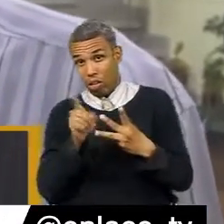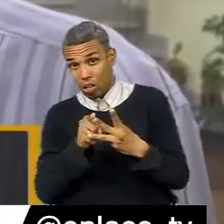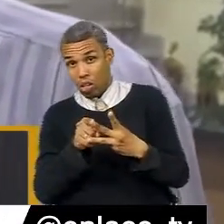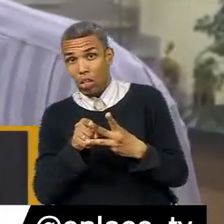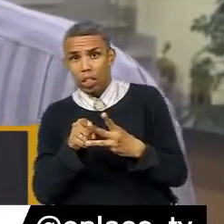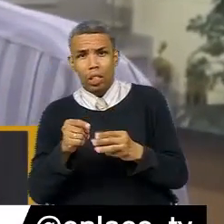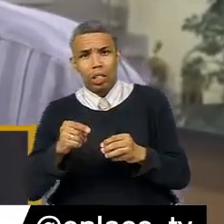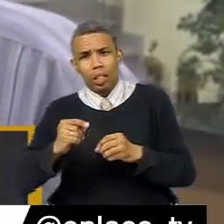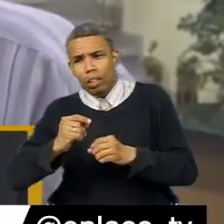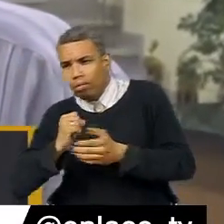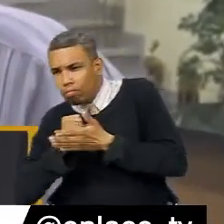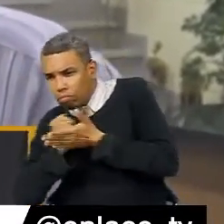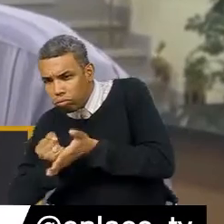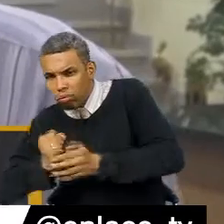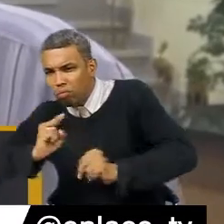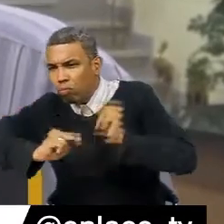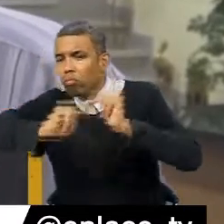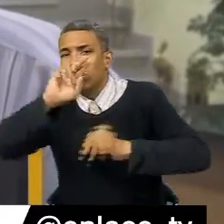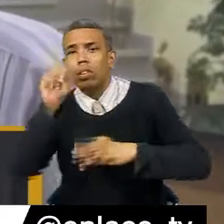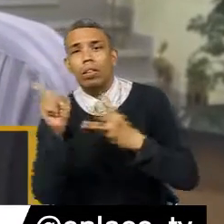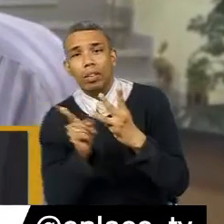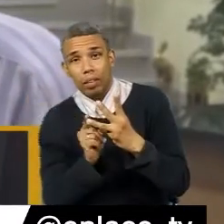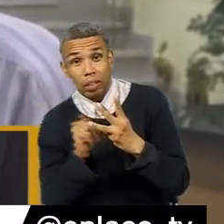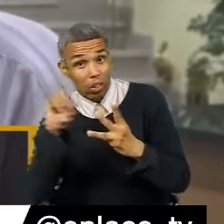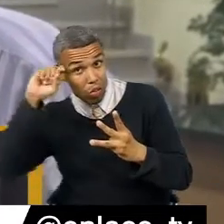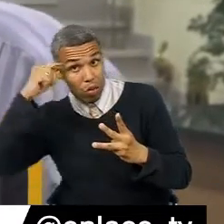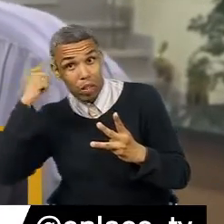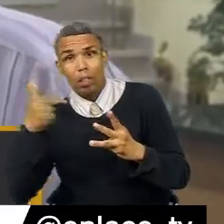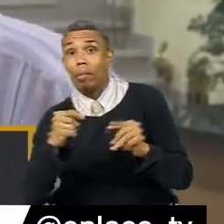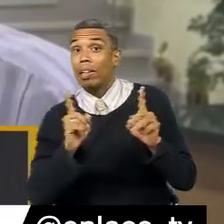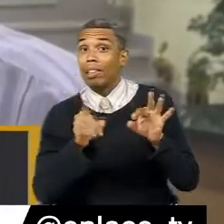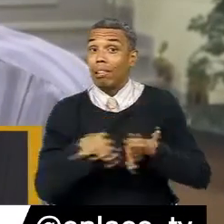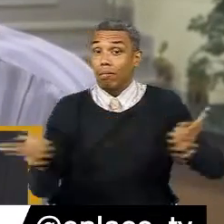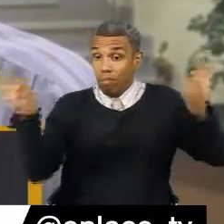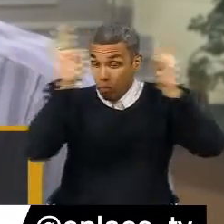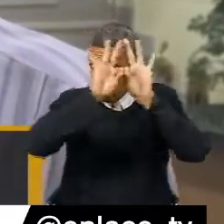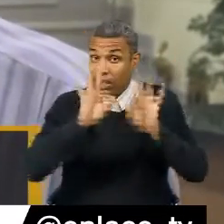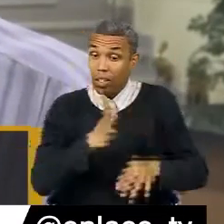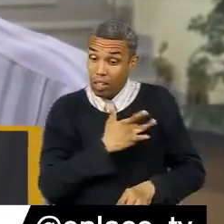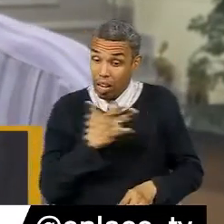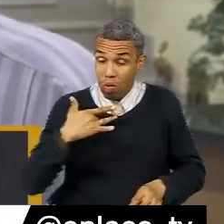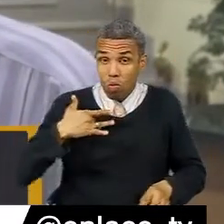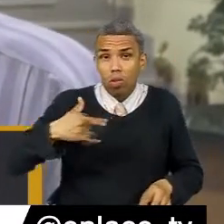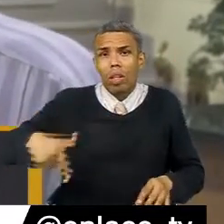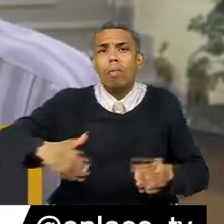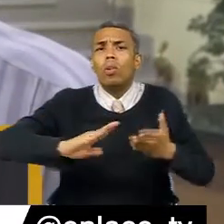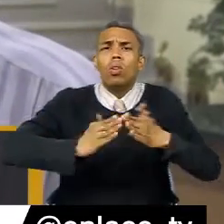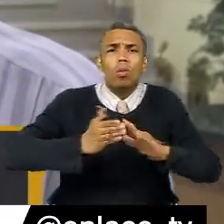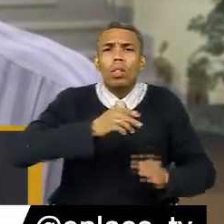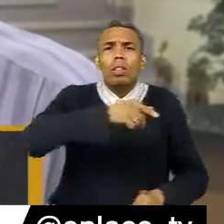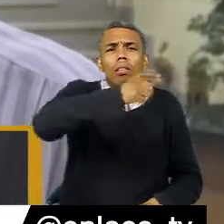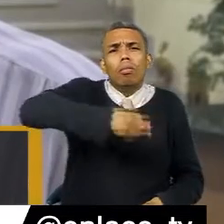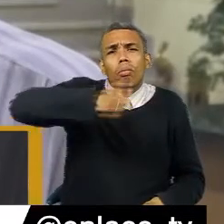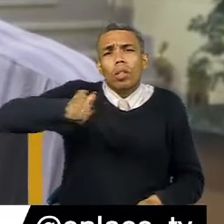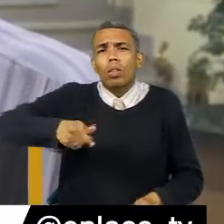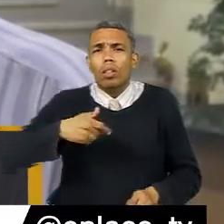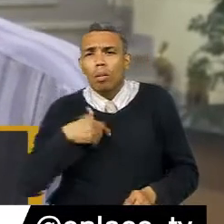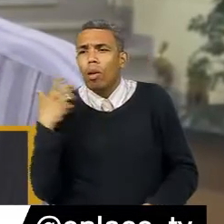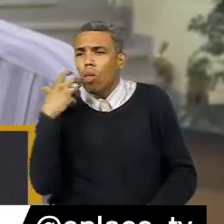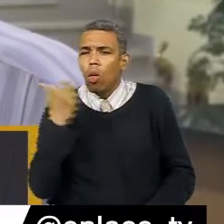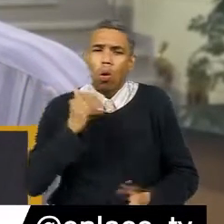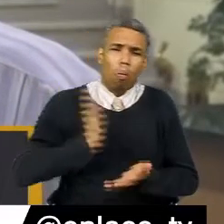Salud también, la Secretaría de Salud, es decir, que la salud de los ciudadanos está afectada por la seguridad vial en todo Colombia, en todo el mundo.